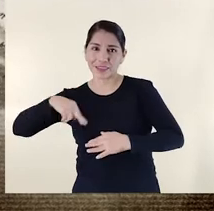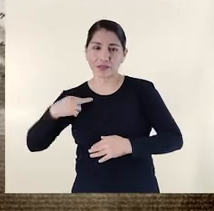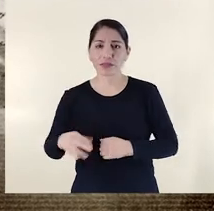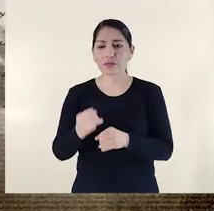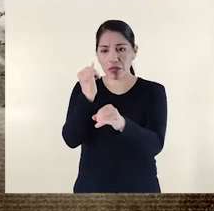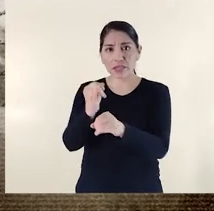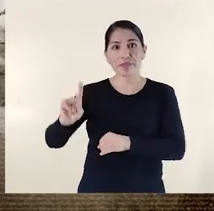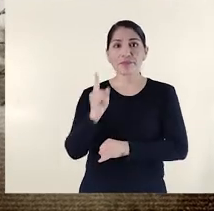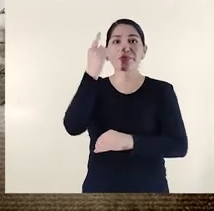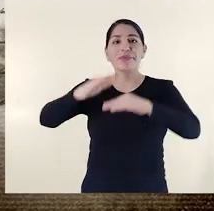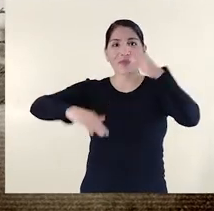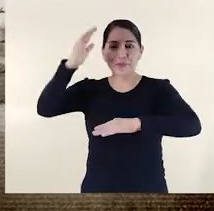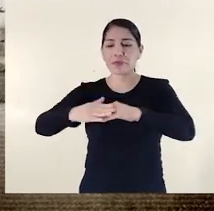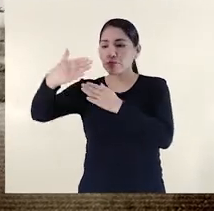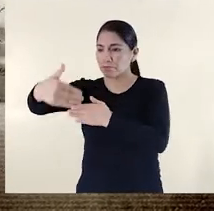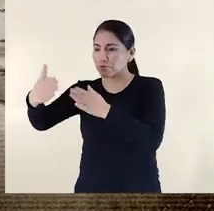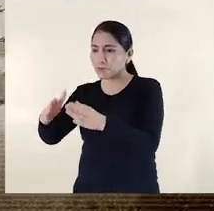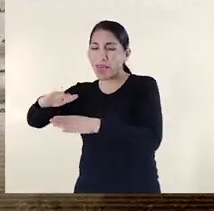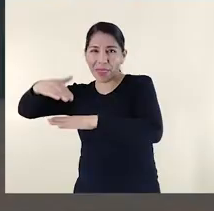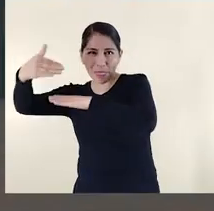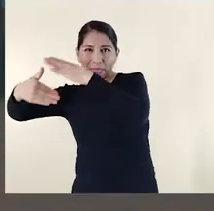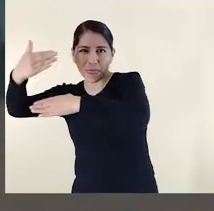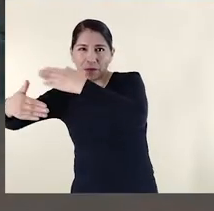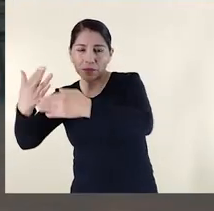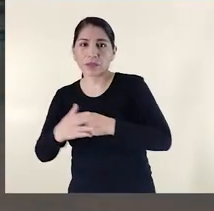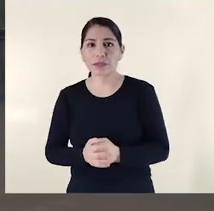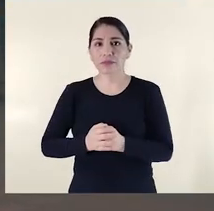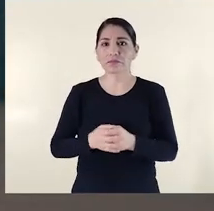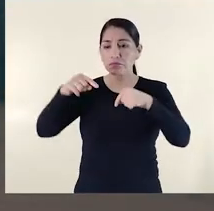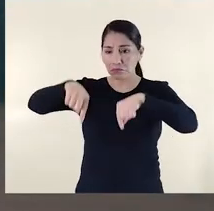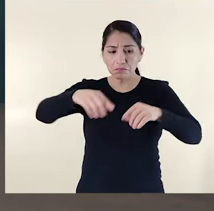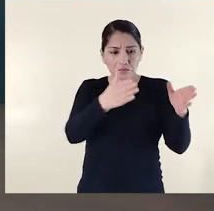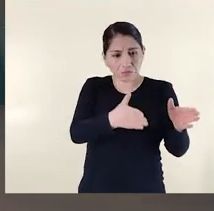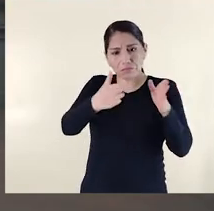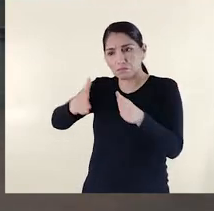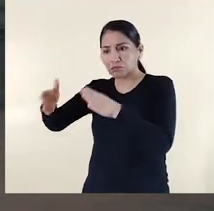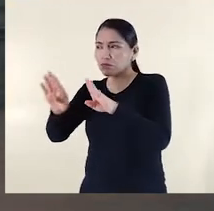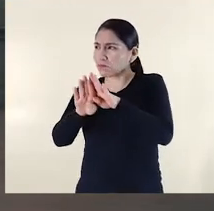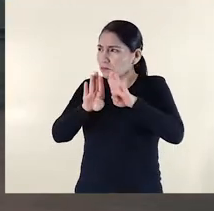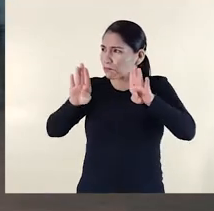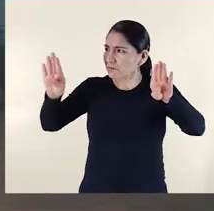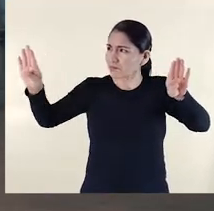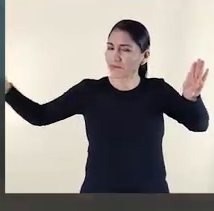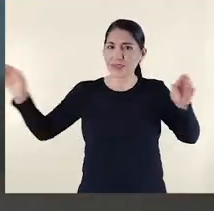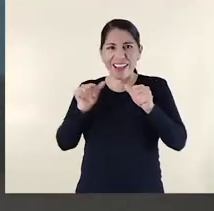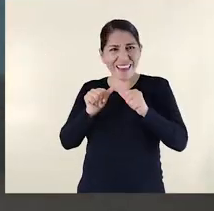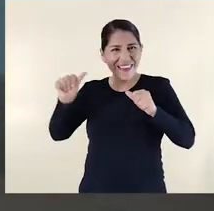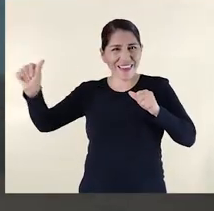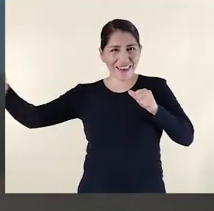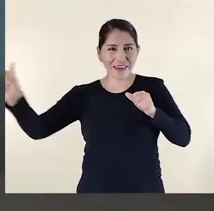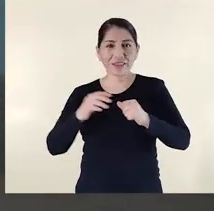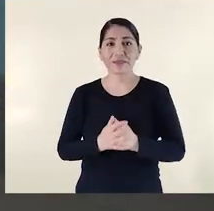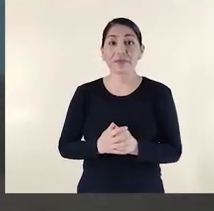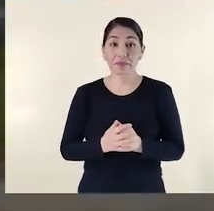el monasterio. La iglesia fue lo primero en construirse, mientras que los claustros del monasterio demoraron un poco más, y por propia